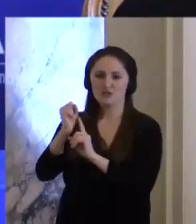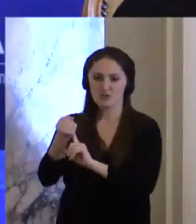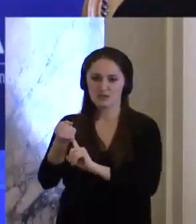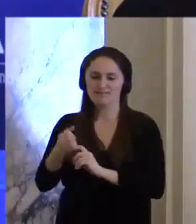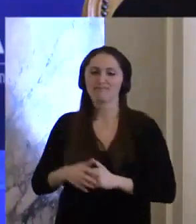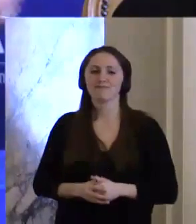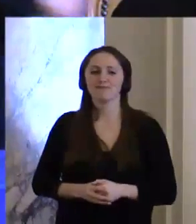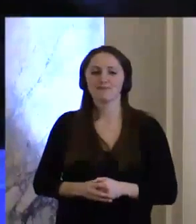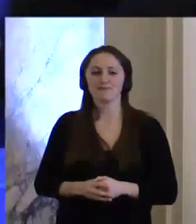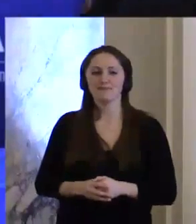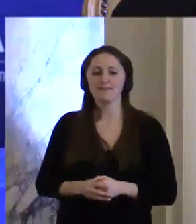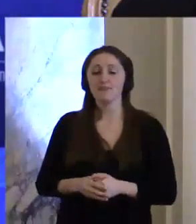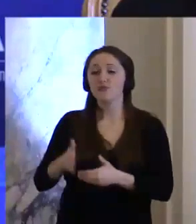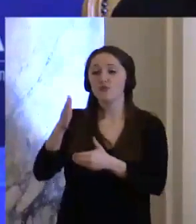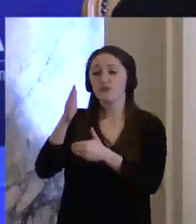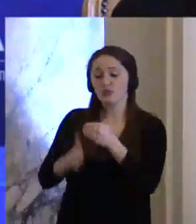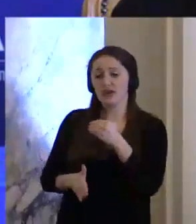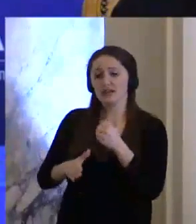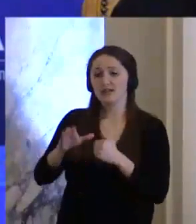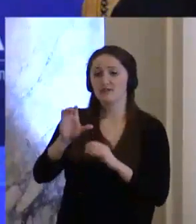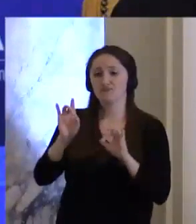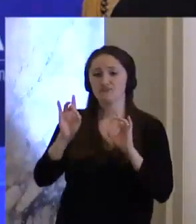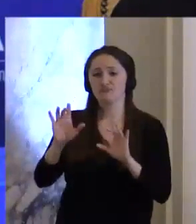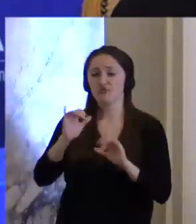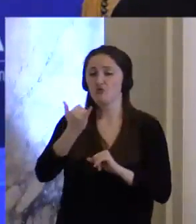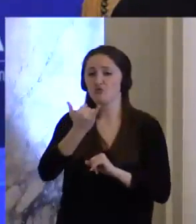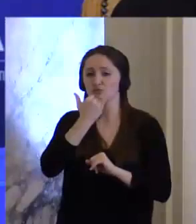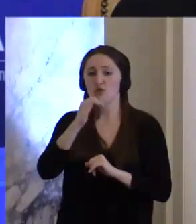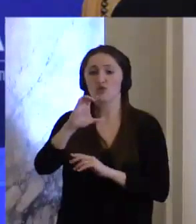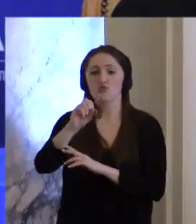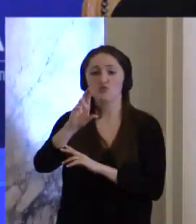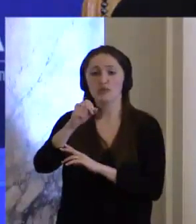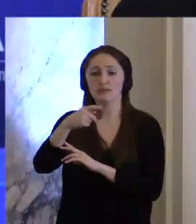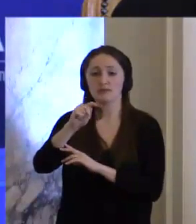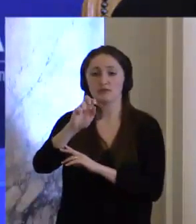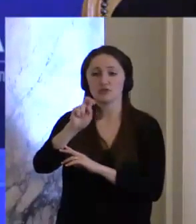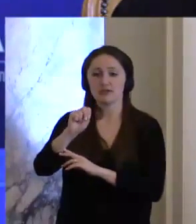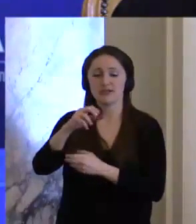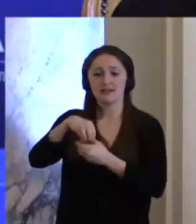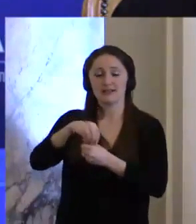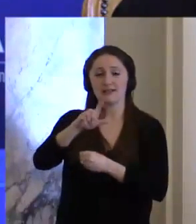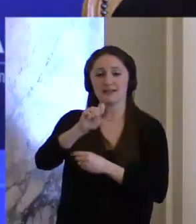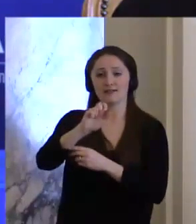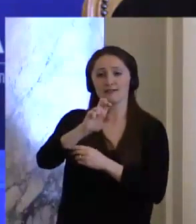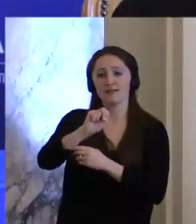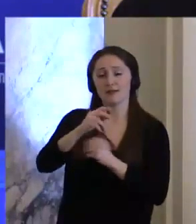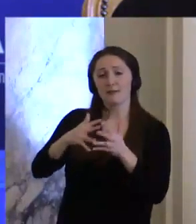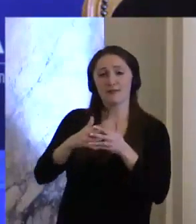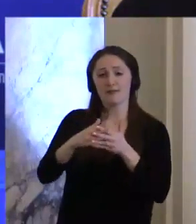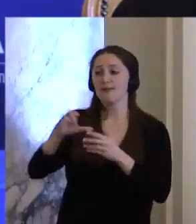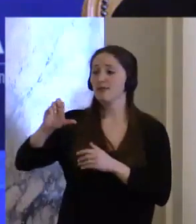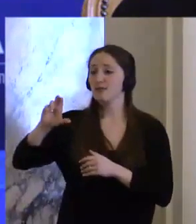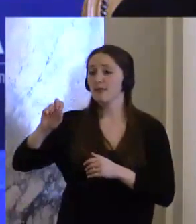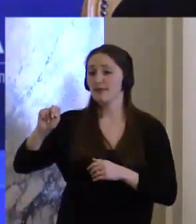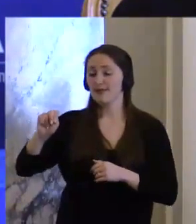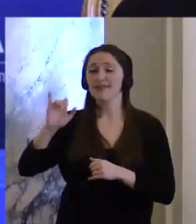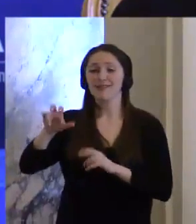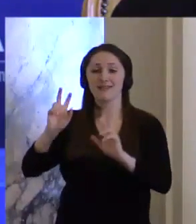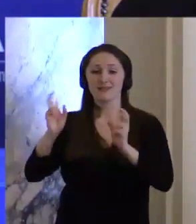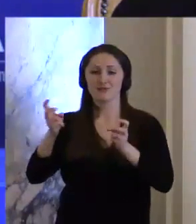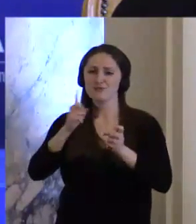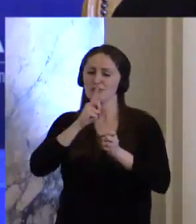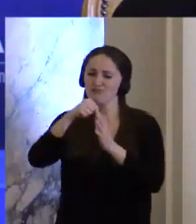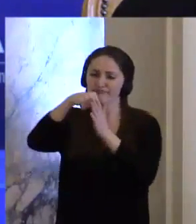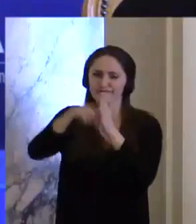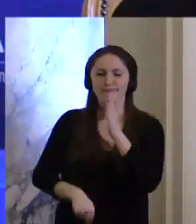en Latinoamérica y el Caribe, esto fue un tema que se debatió, se discutió a profundidad en la última cumbre de